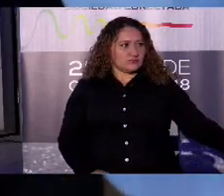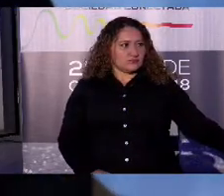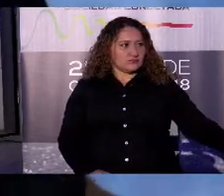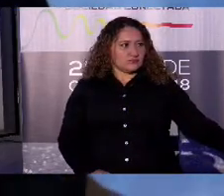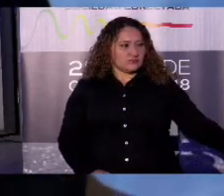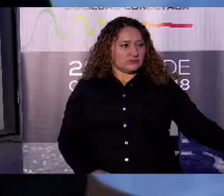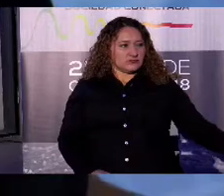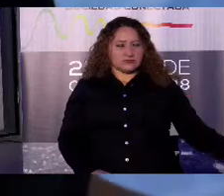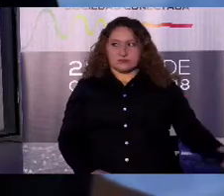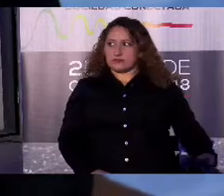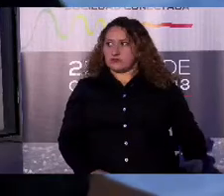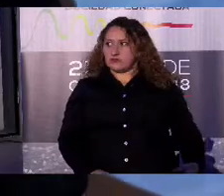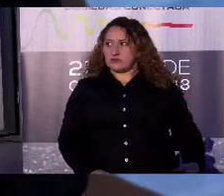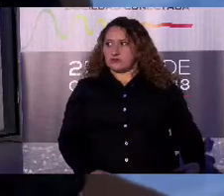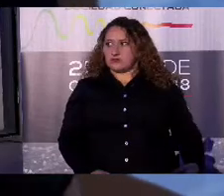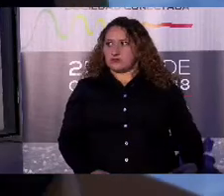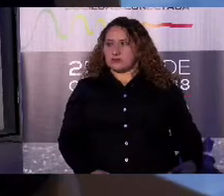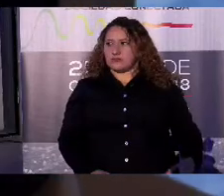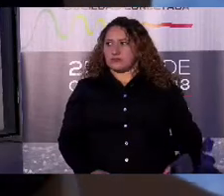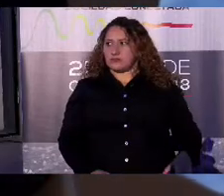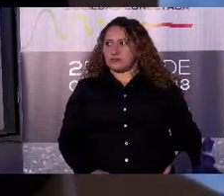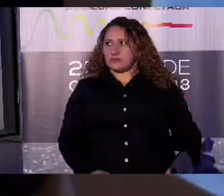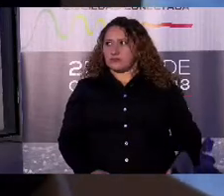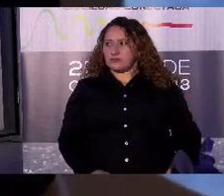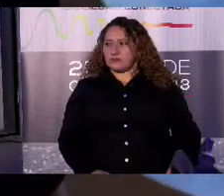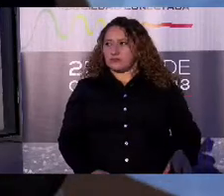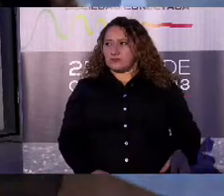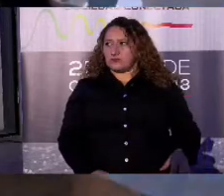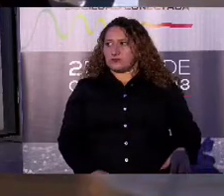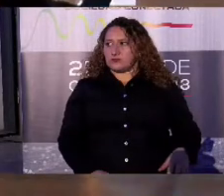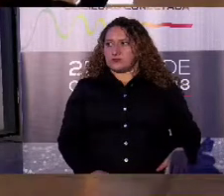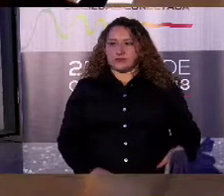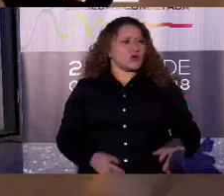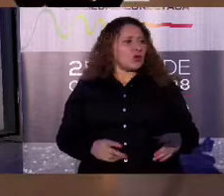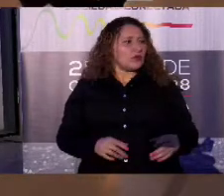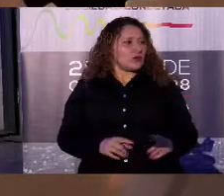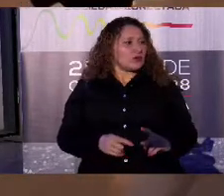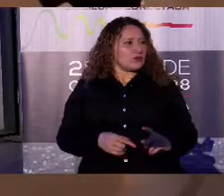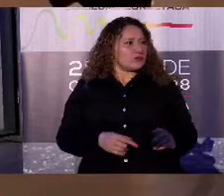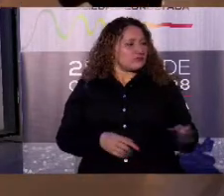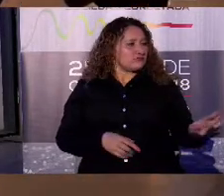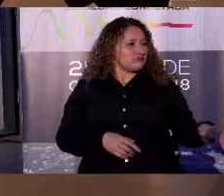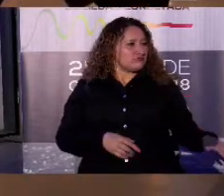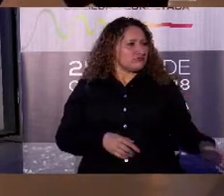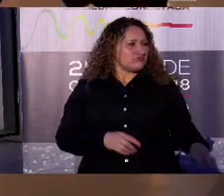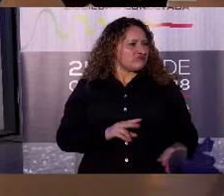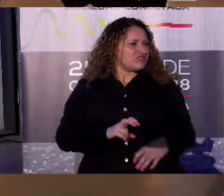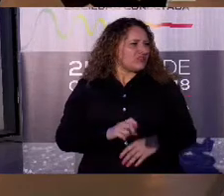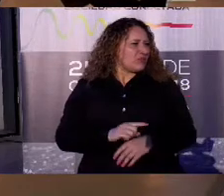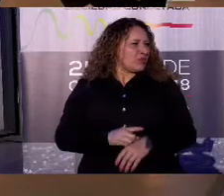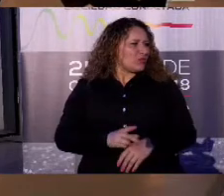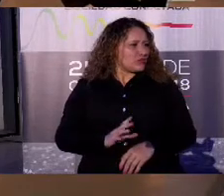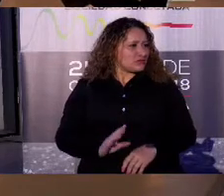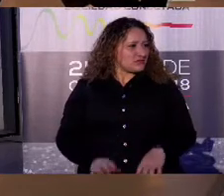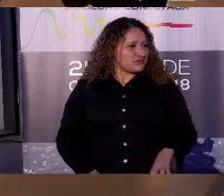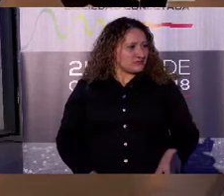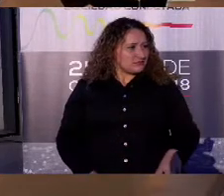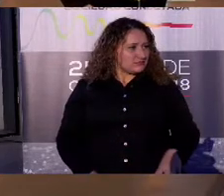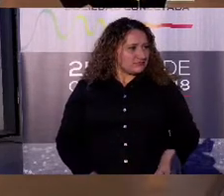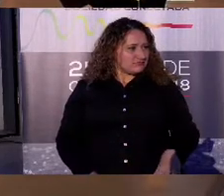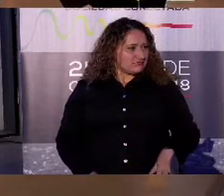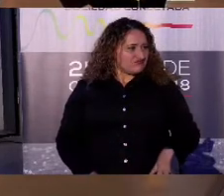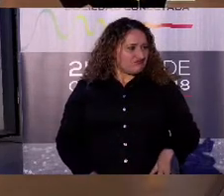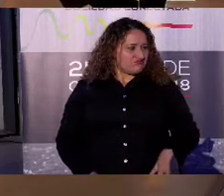invitación. Yo pertenezco a Huawei regional. Vamos a hablar un poco sobre lo que es inteligencia